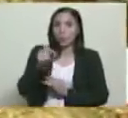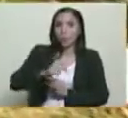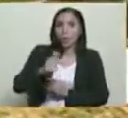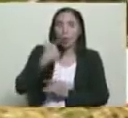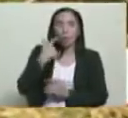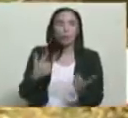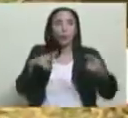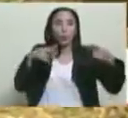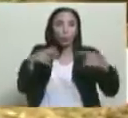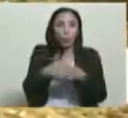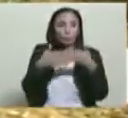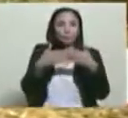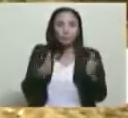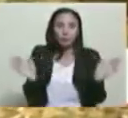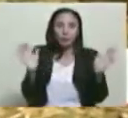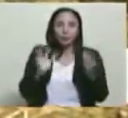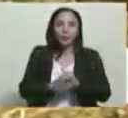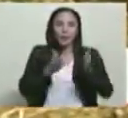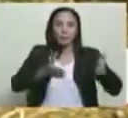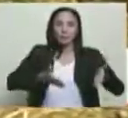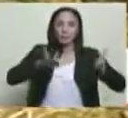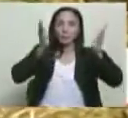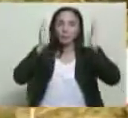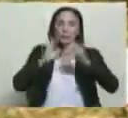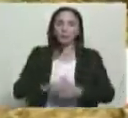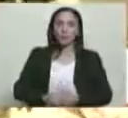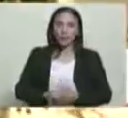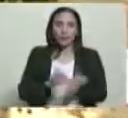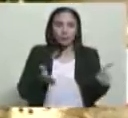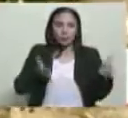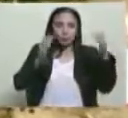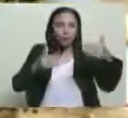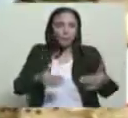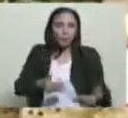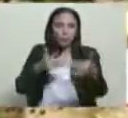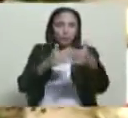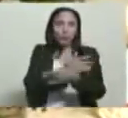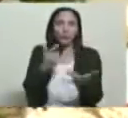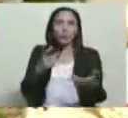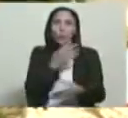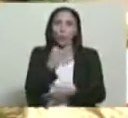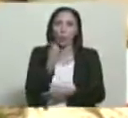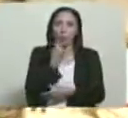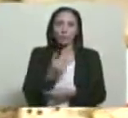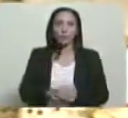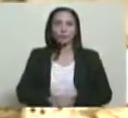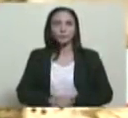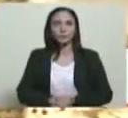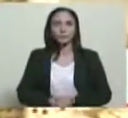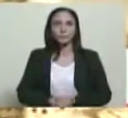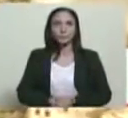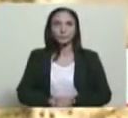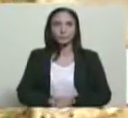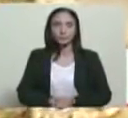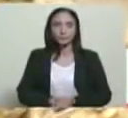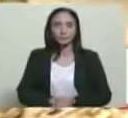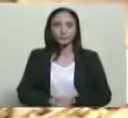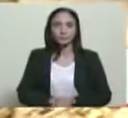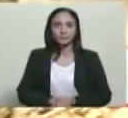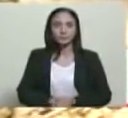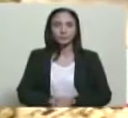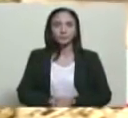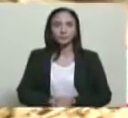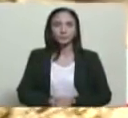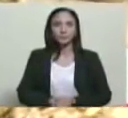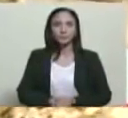para inaugurar el local productivo de los jóvenes del barrio, presidente. Es importante mencionar que estos